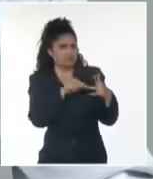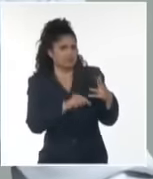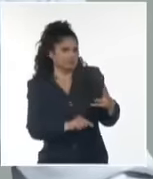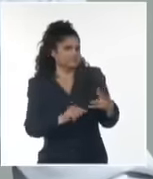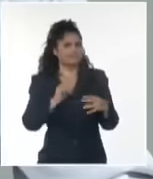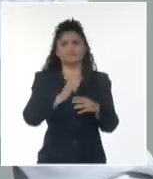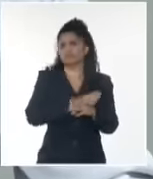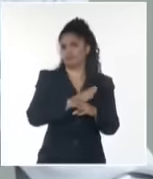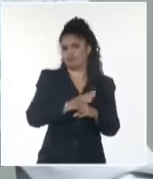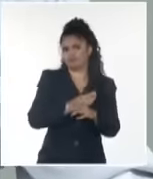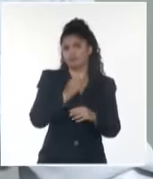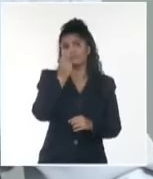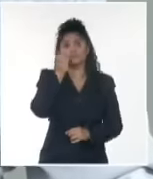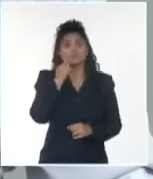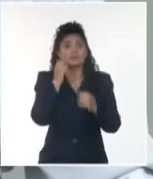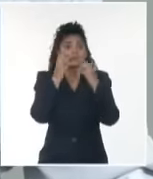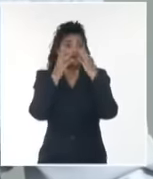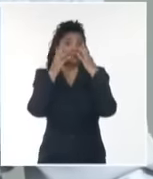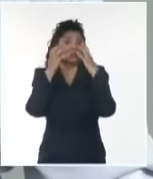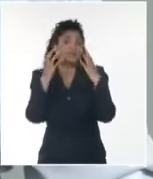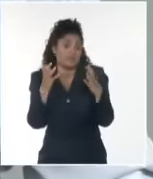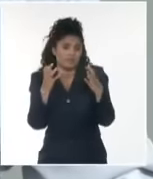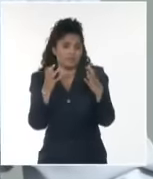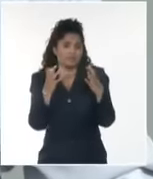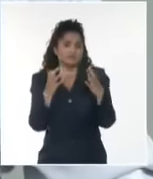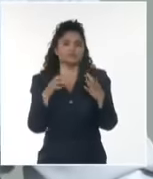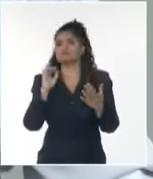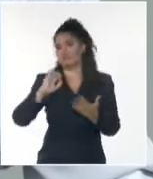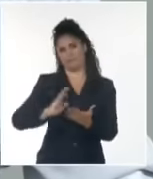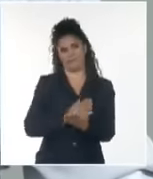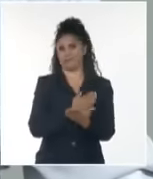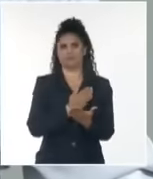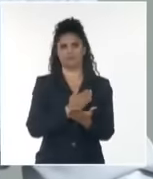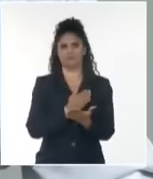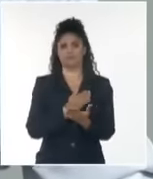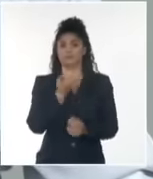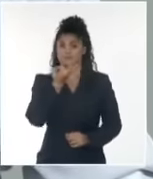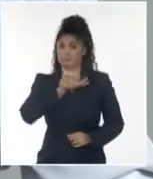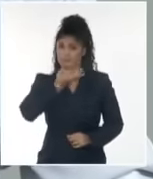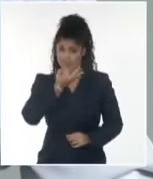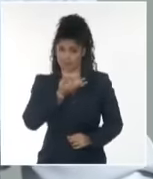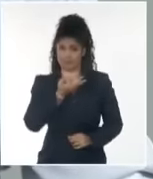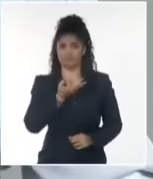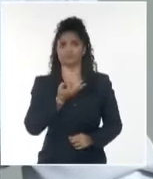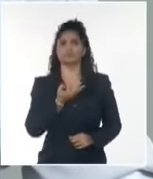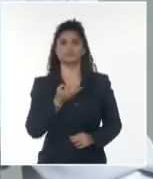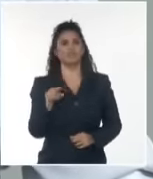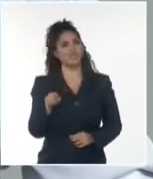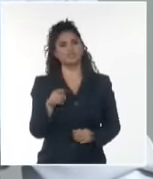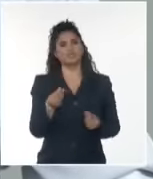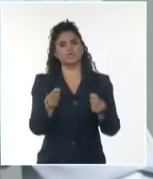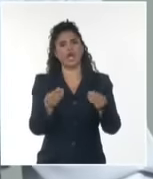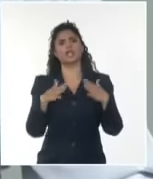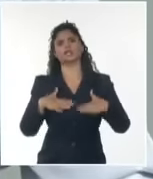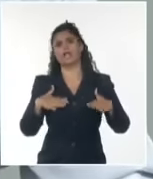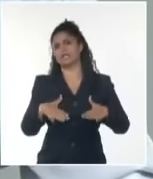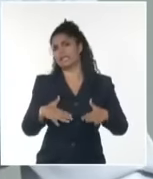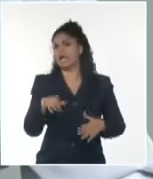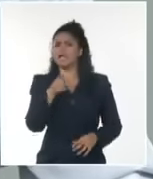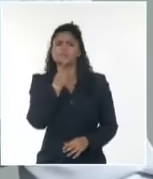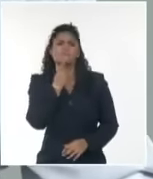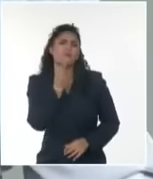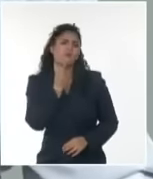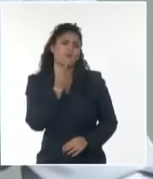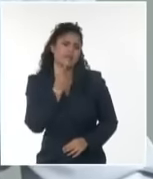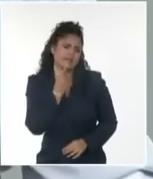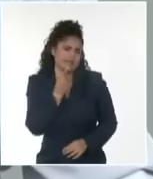creo que lo más importante es que eso se elimine. Reitero, no es transmitir tranquilidad. Realmente,